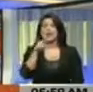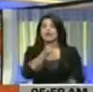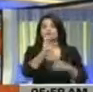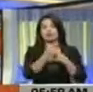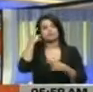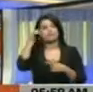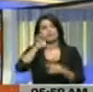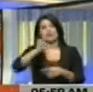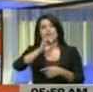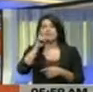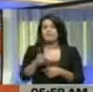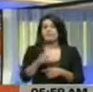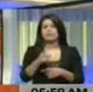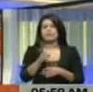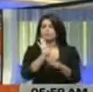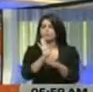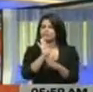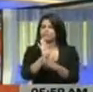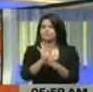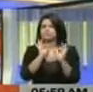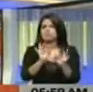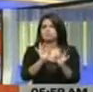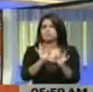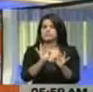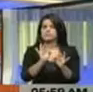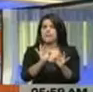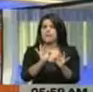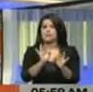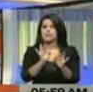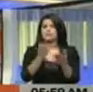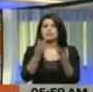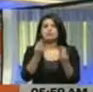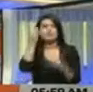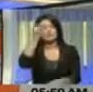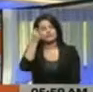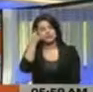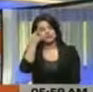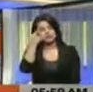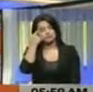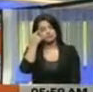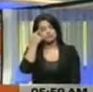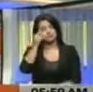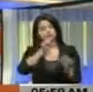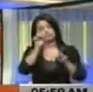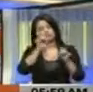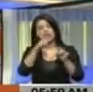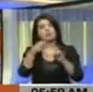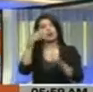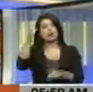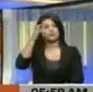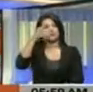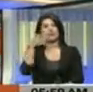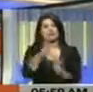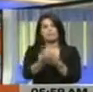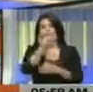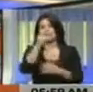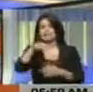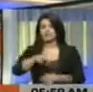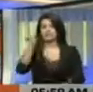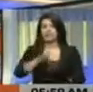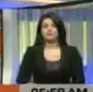obviamente tenemos que ser muy, pero muy desarrollo, muy pensante y conscientes de lo que está ocurriendo en nuestro